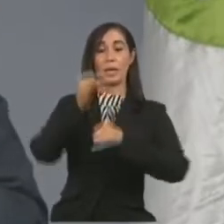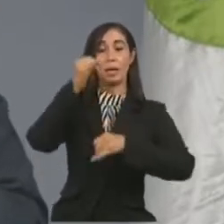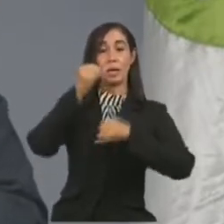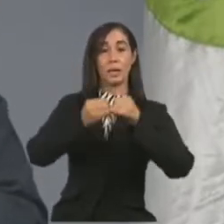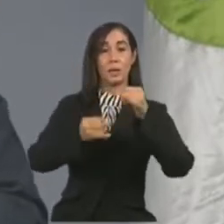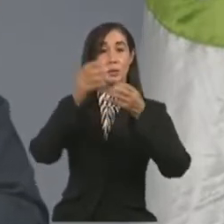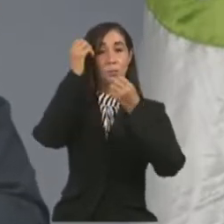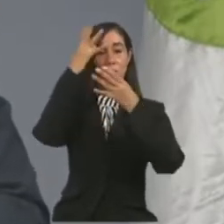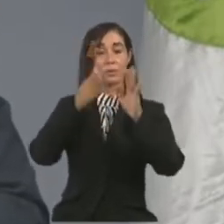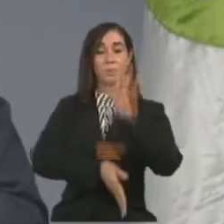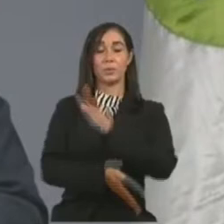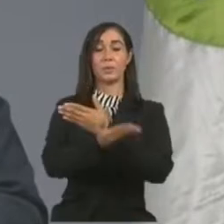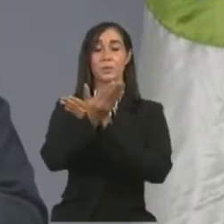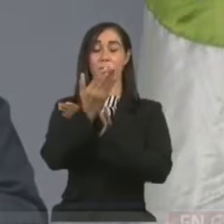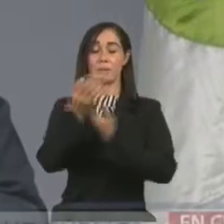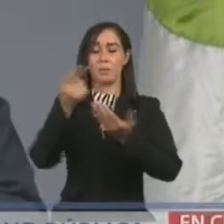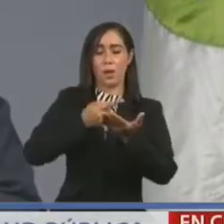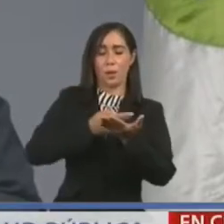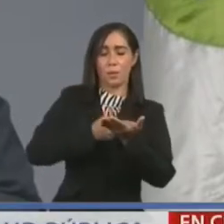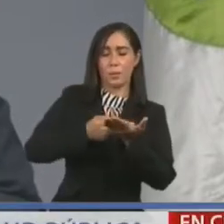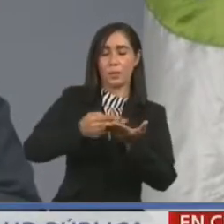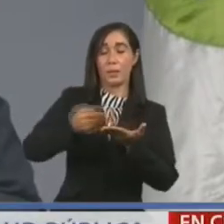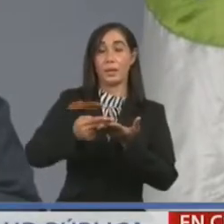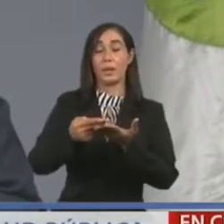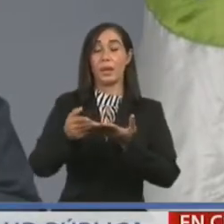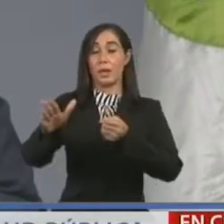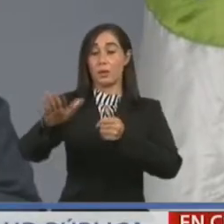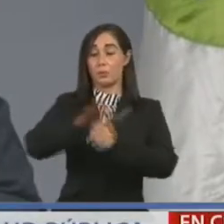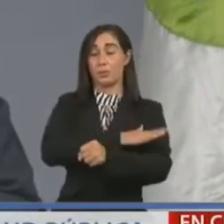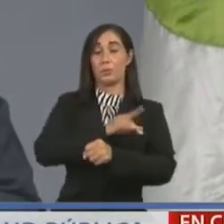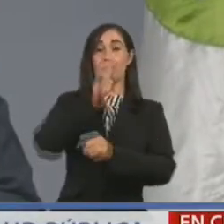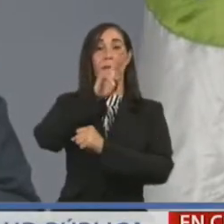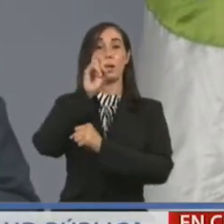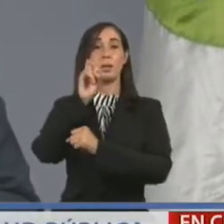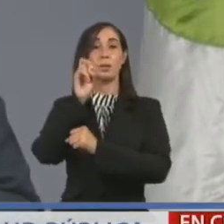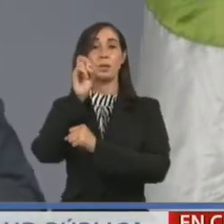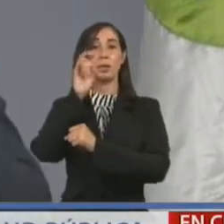esta mañana había registrado un total de